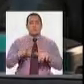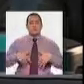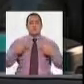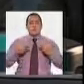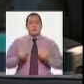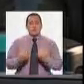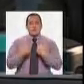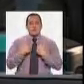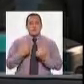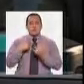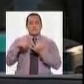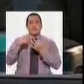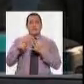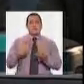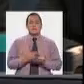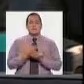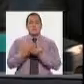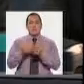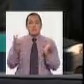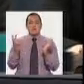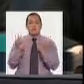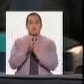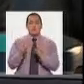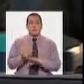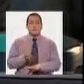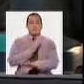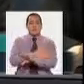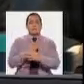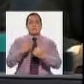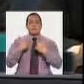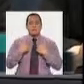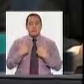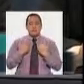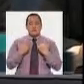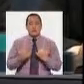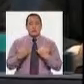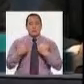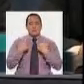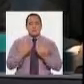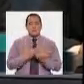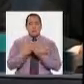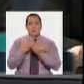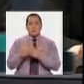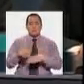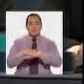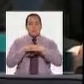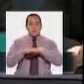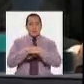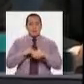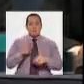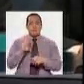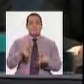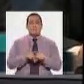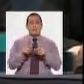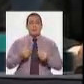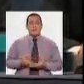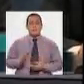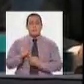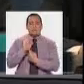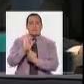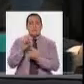porque tenían una serie de audiencias preparadas y entonces teníamos que tener una alternativa, un plan B, para poder